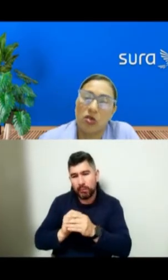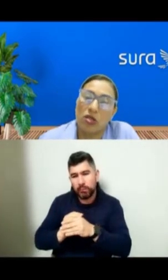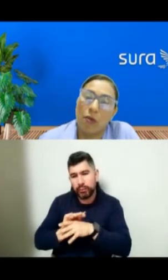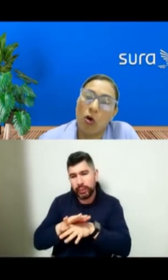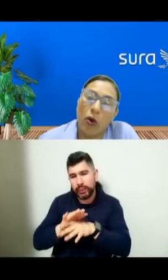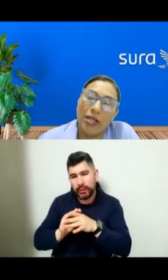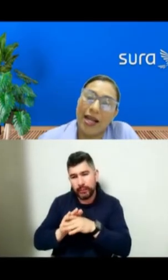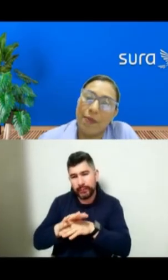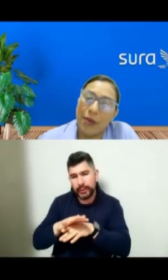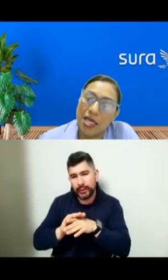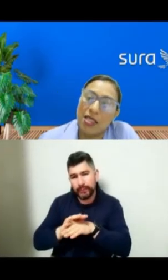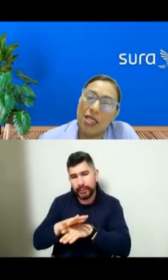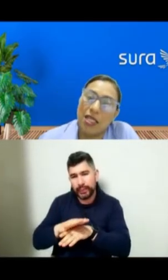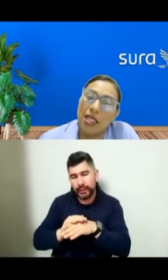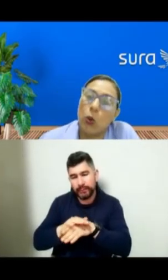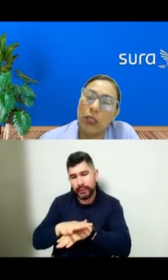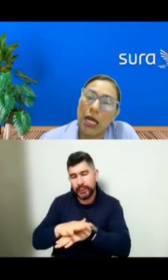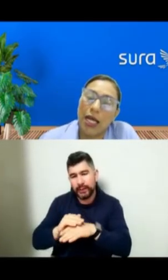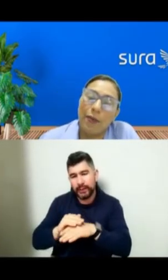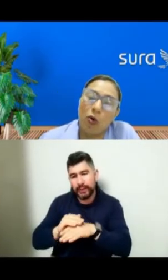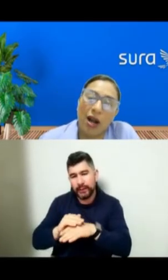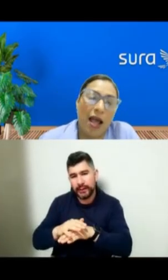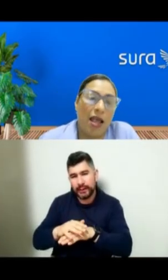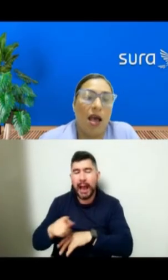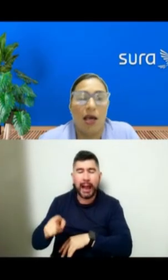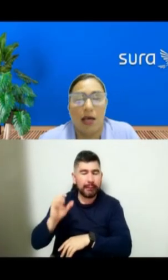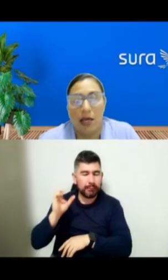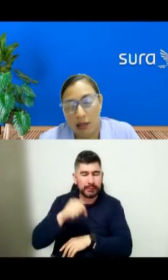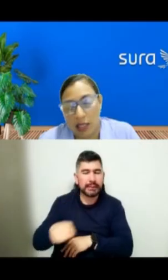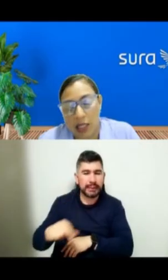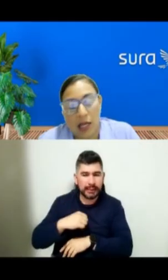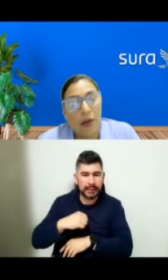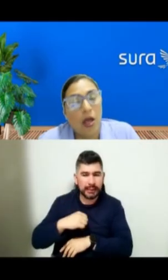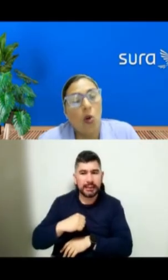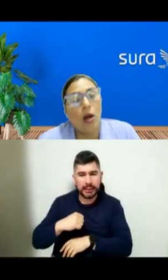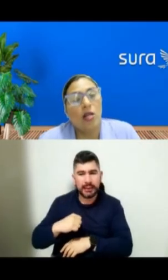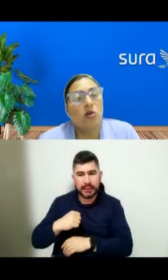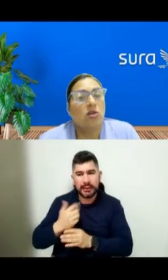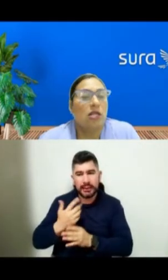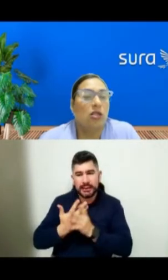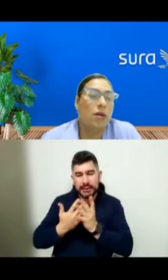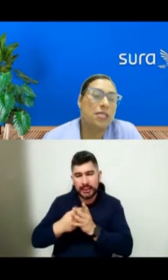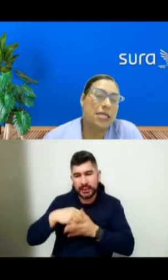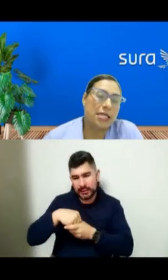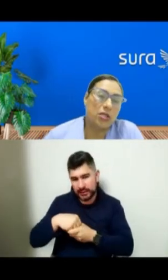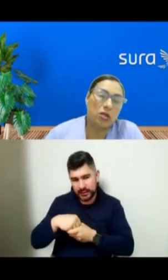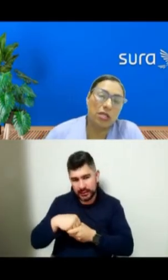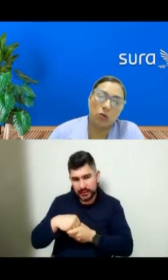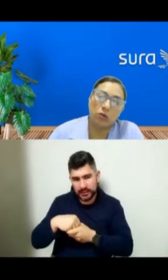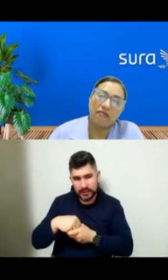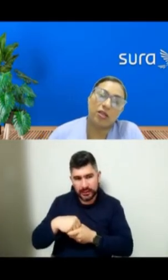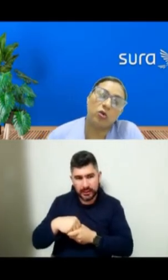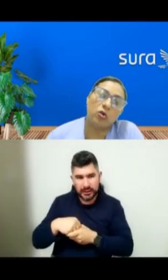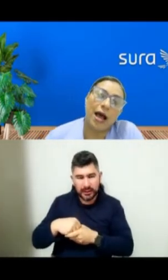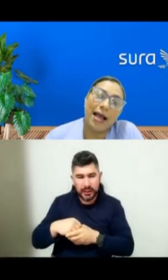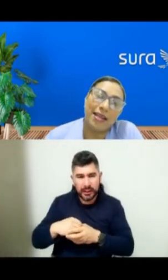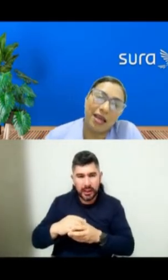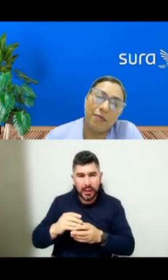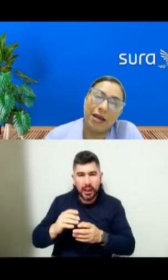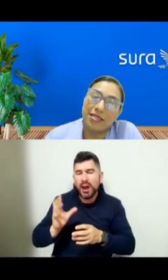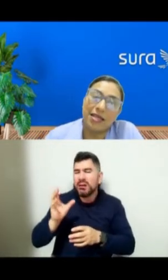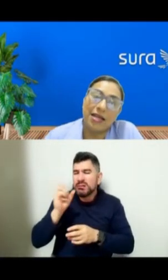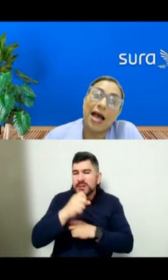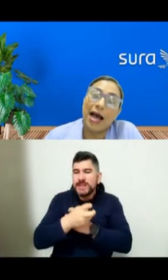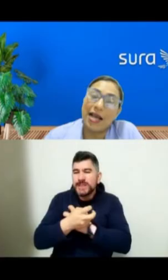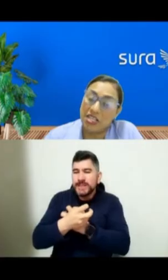naturales. Entonces, por eso nos damos cuenta que el paciente tiene una hemorragia interna. ¿Cuáles son los síntomas y signos de una fractura?